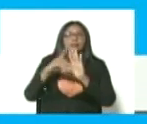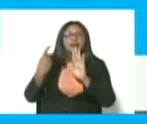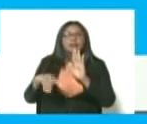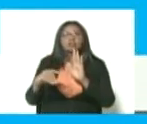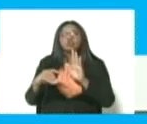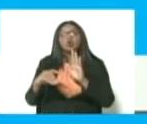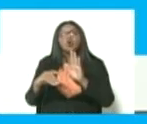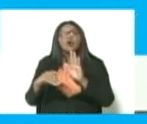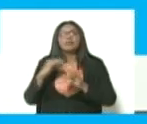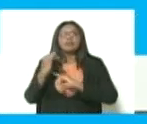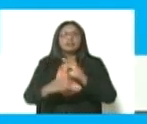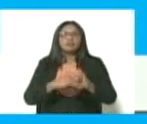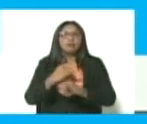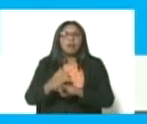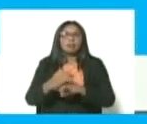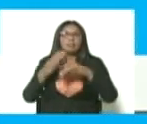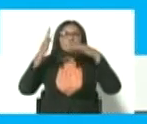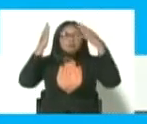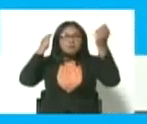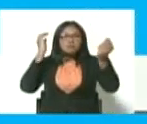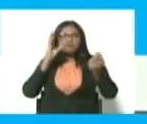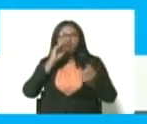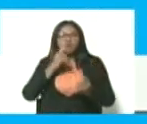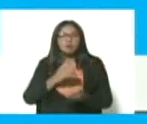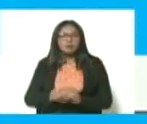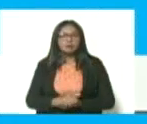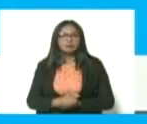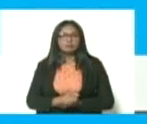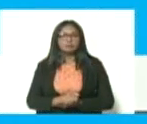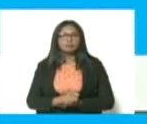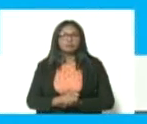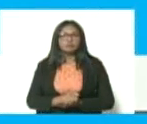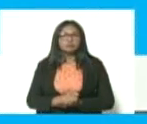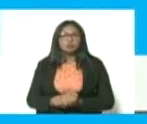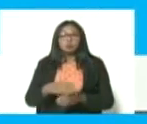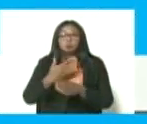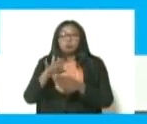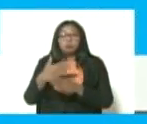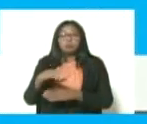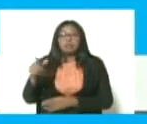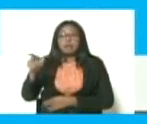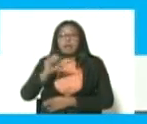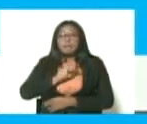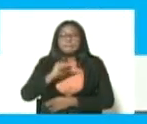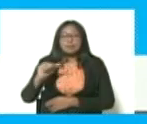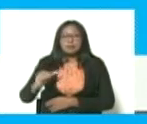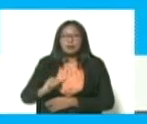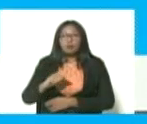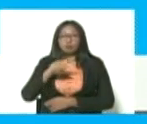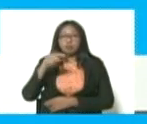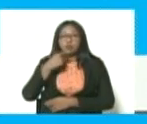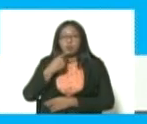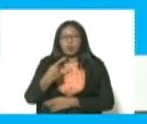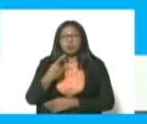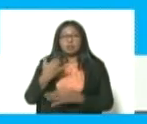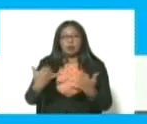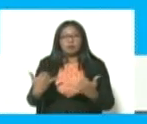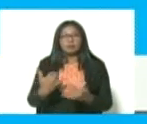antidiplomática, antipolítica, a pesar de que en privado, saben ustedes, y hoy lo puedo decir,